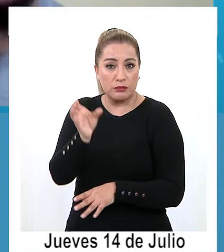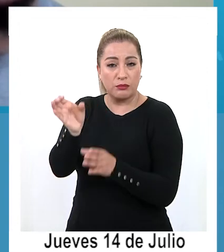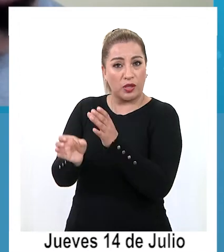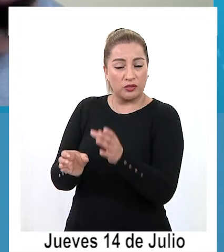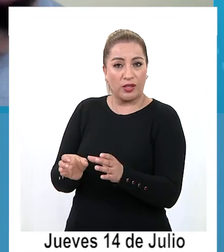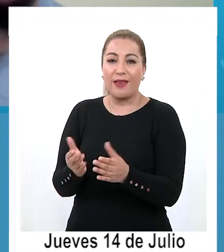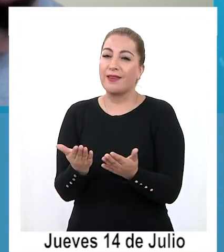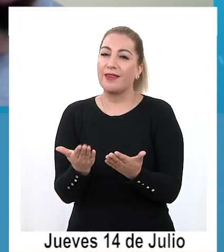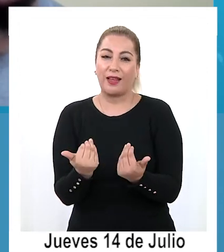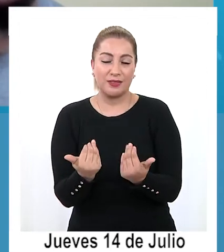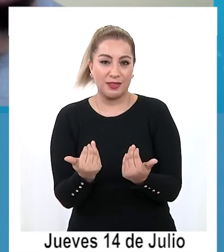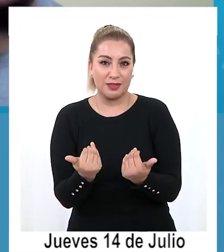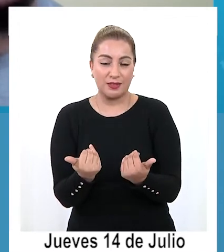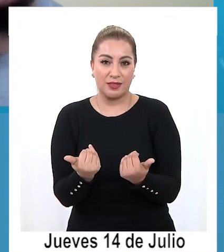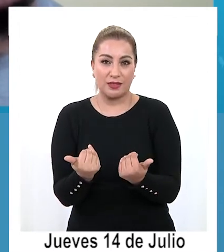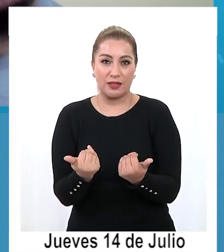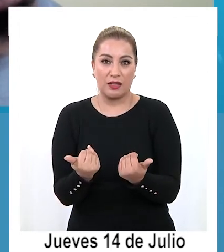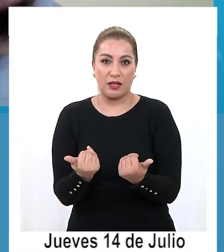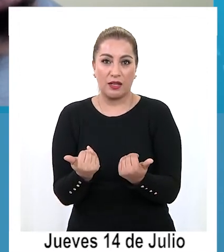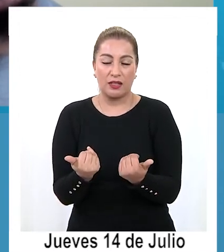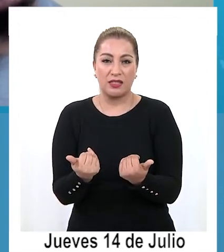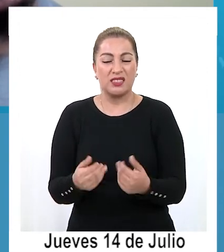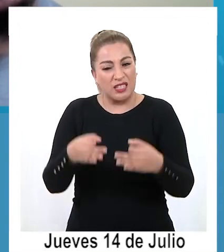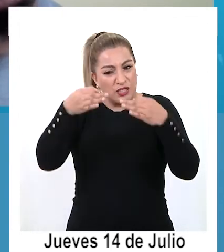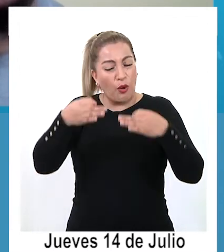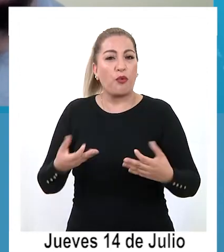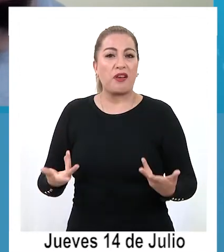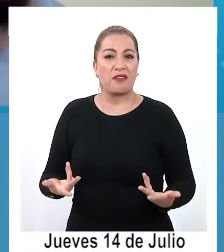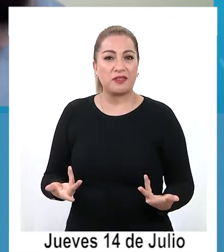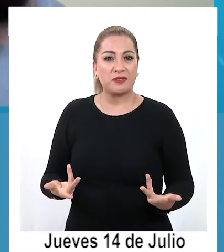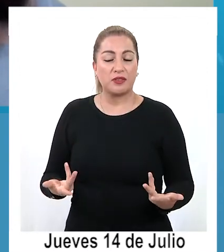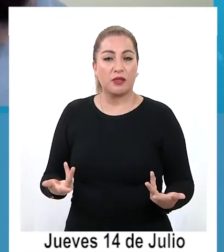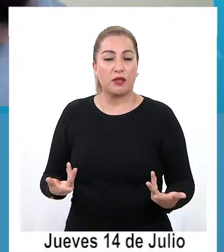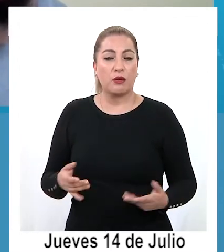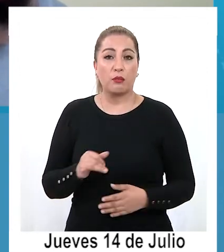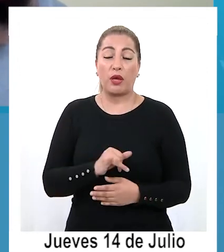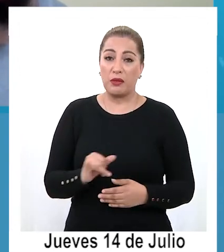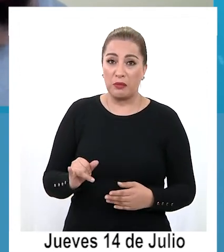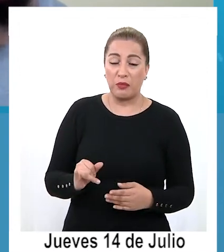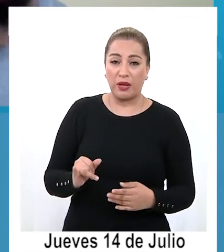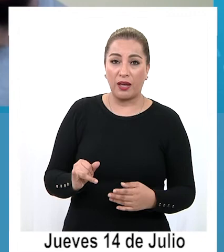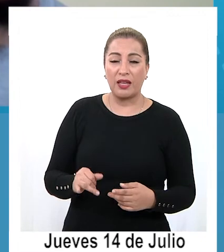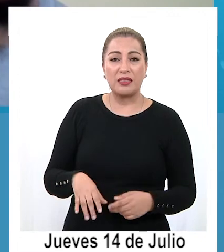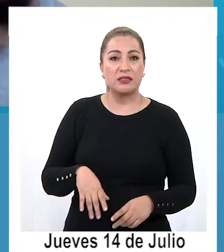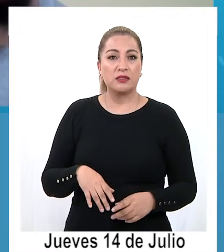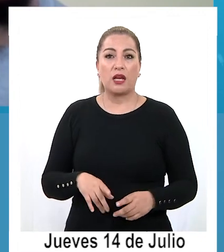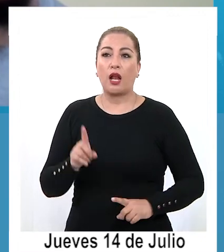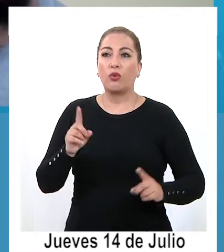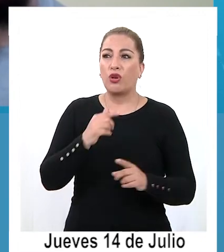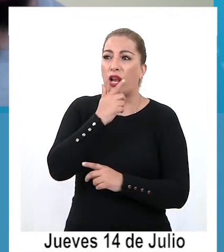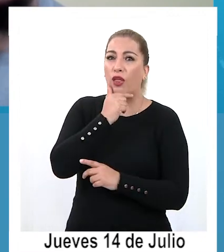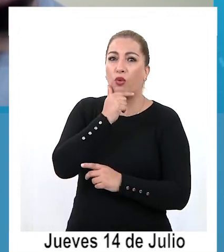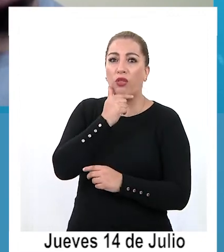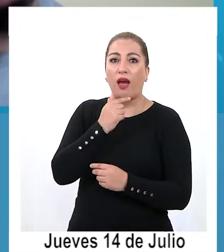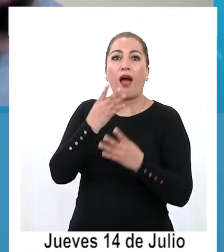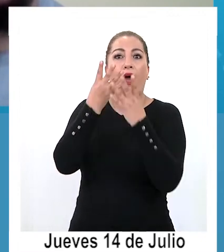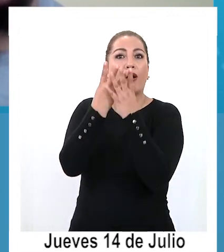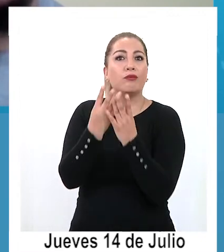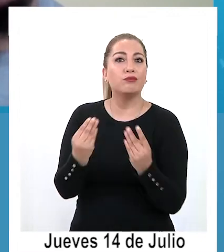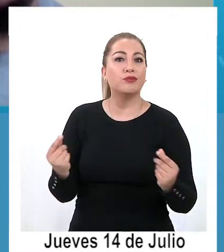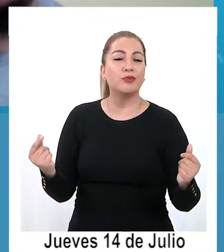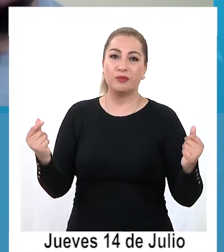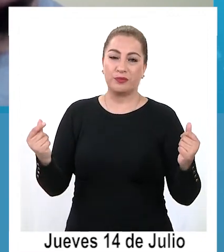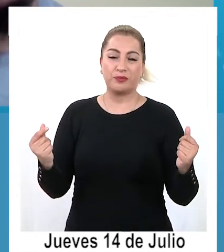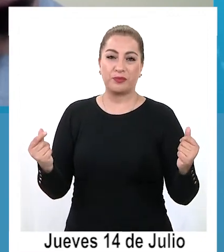pero necesita ser convencida de eso para poder bajar además las incertidumbres, para mostrar que los cambios no van a